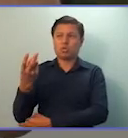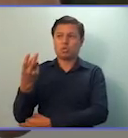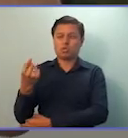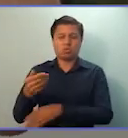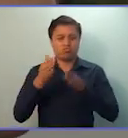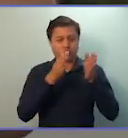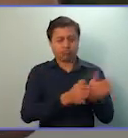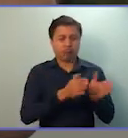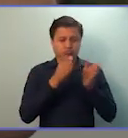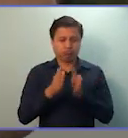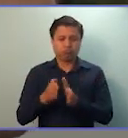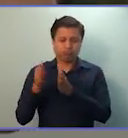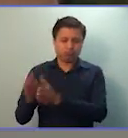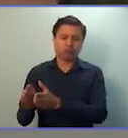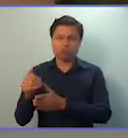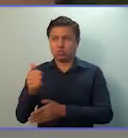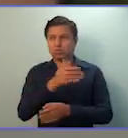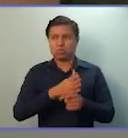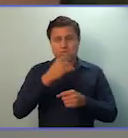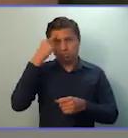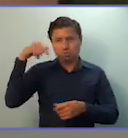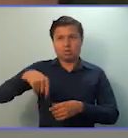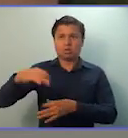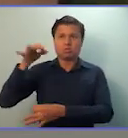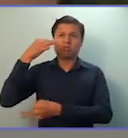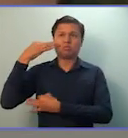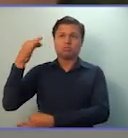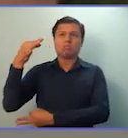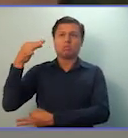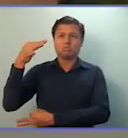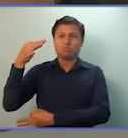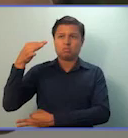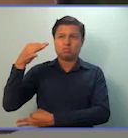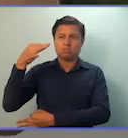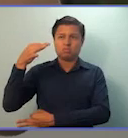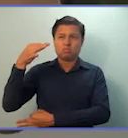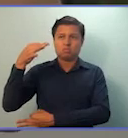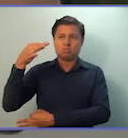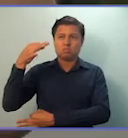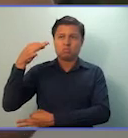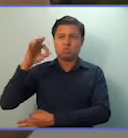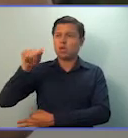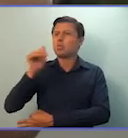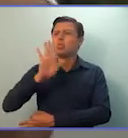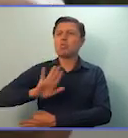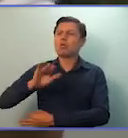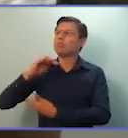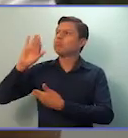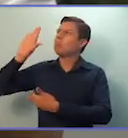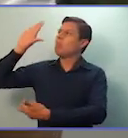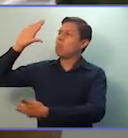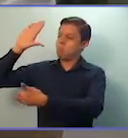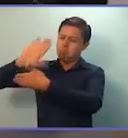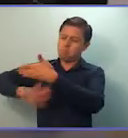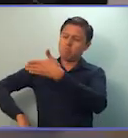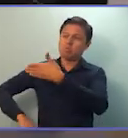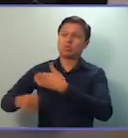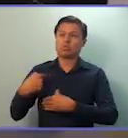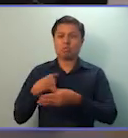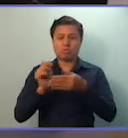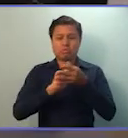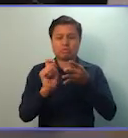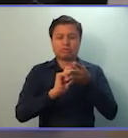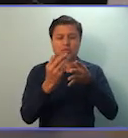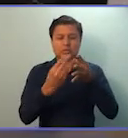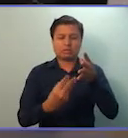de votos válidos por partido en este foro en este formulario que lo vamos a pegar en algún lugar vamos a llenar la cantidad